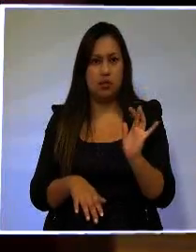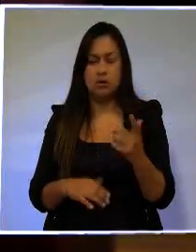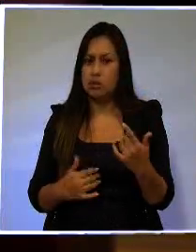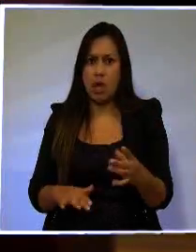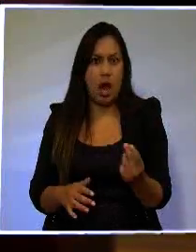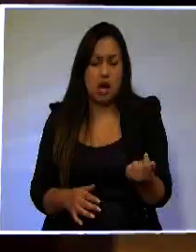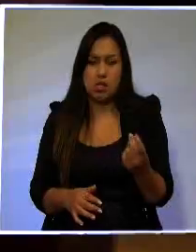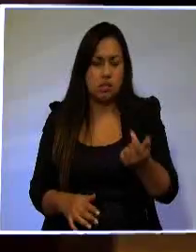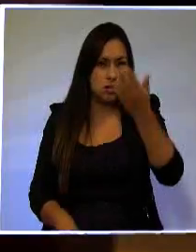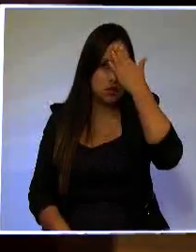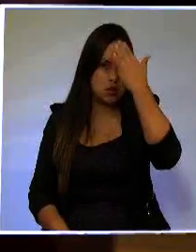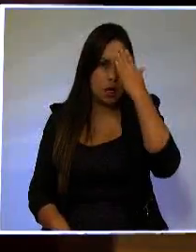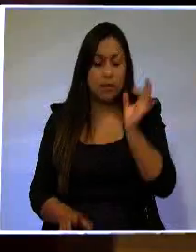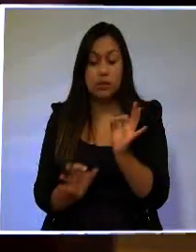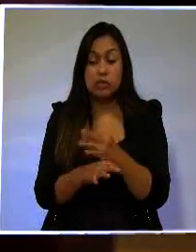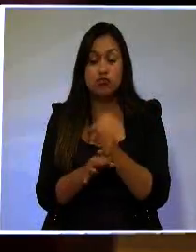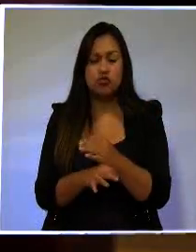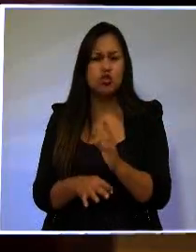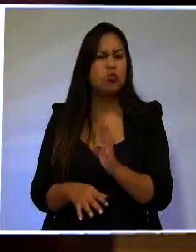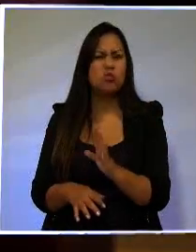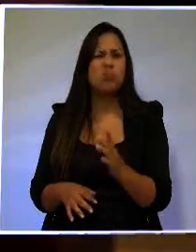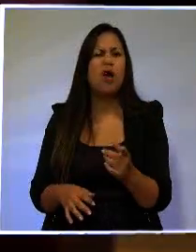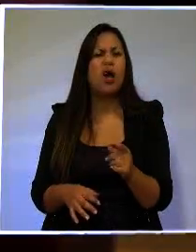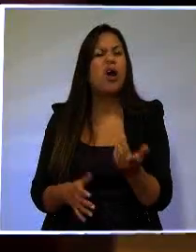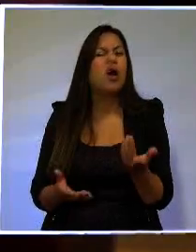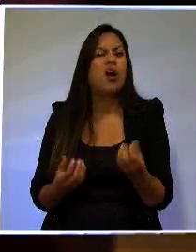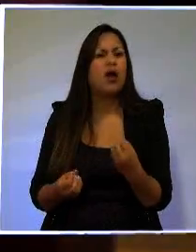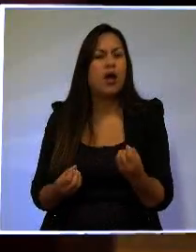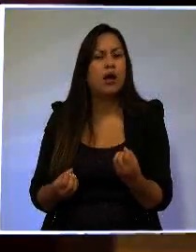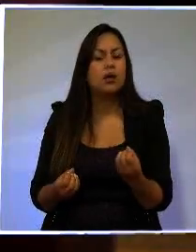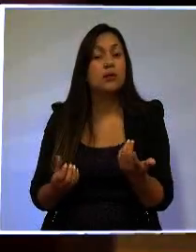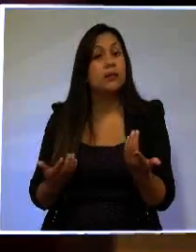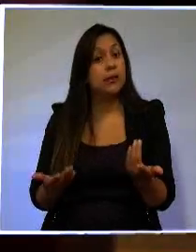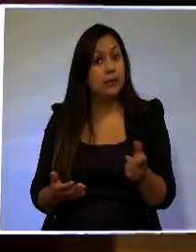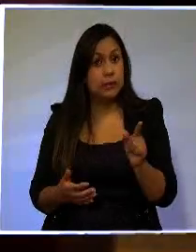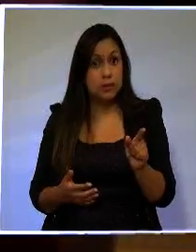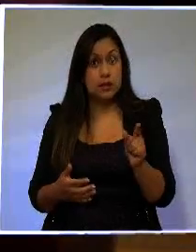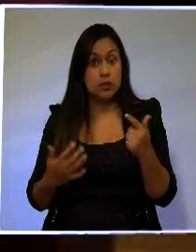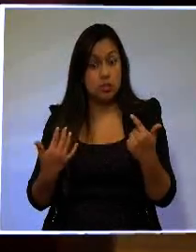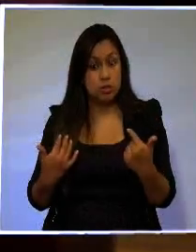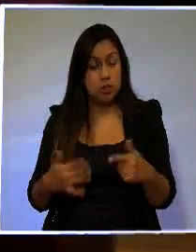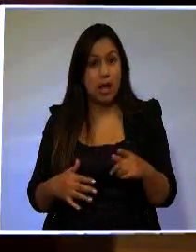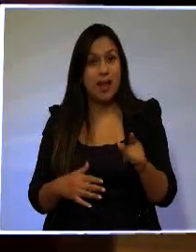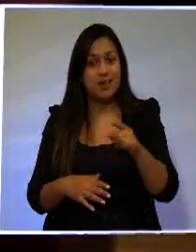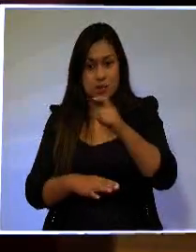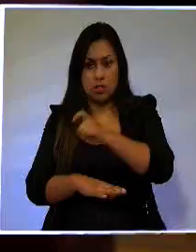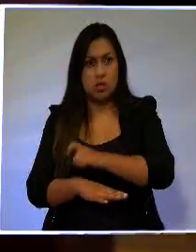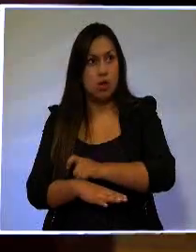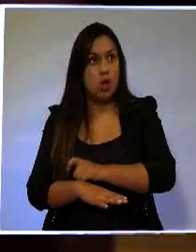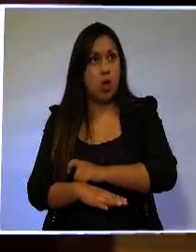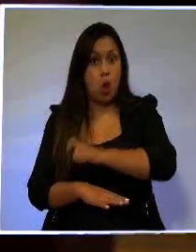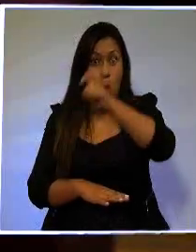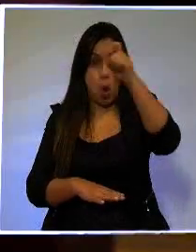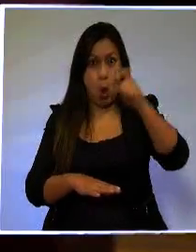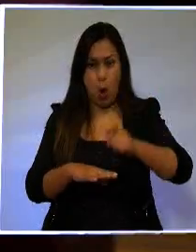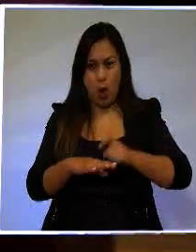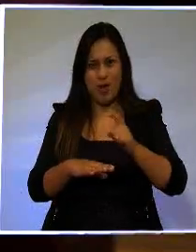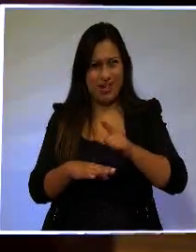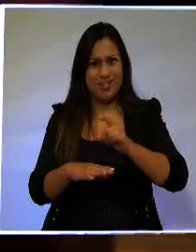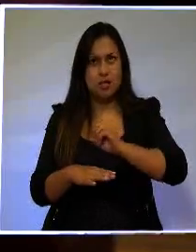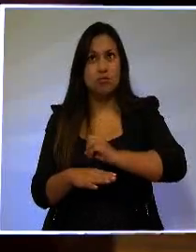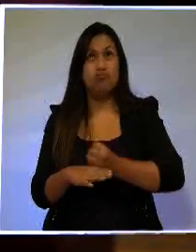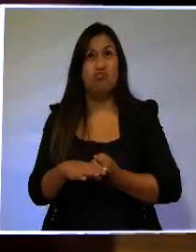es la función Qué es que hacen estos detectores estos están instalados en las partes altas de los de las en las quebradas que descienden del